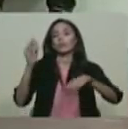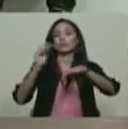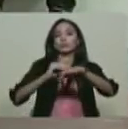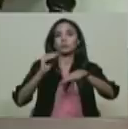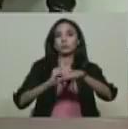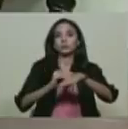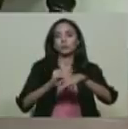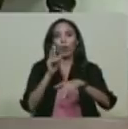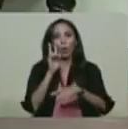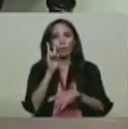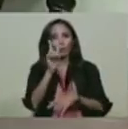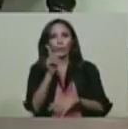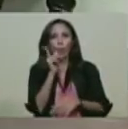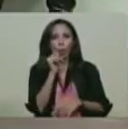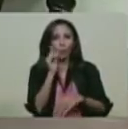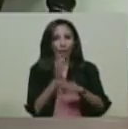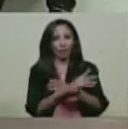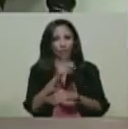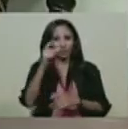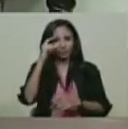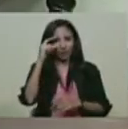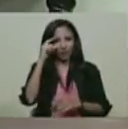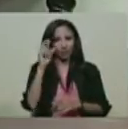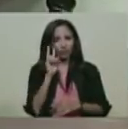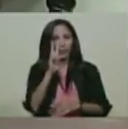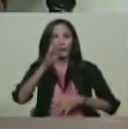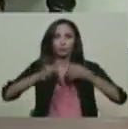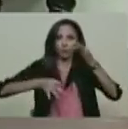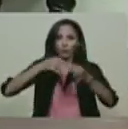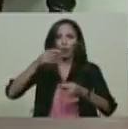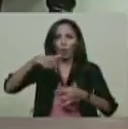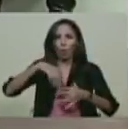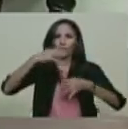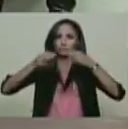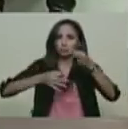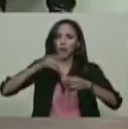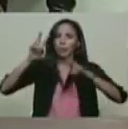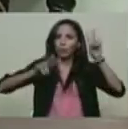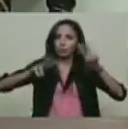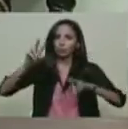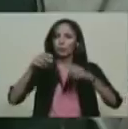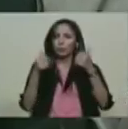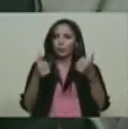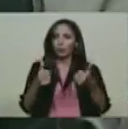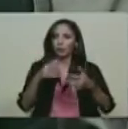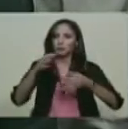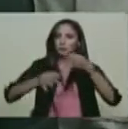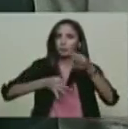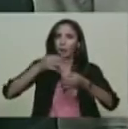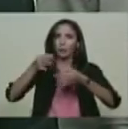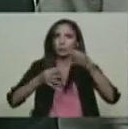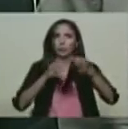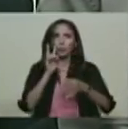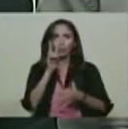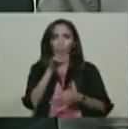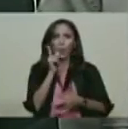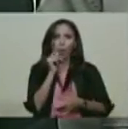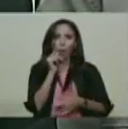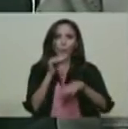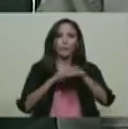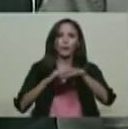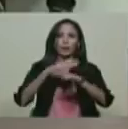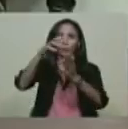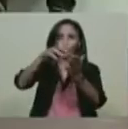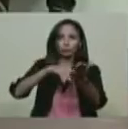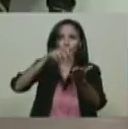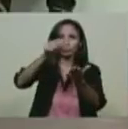Freddy que en estos días aproveche para explicar bien. Hoy dio un buen discurso en la presentación. Ministro de Agricultura Urbana,